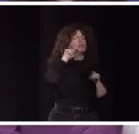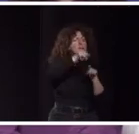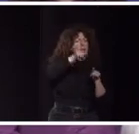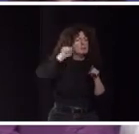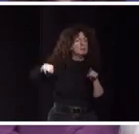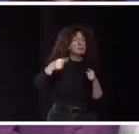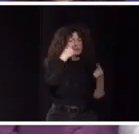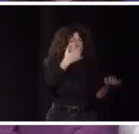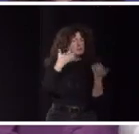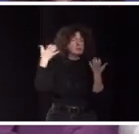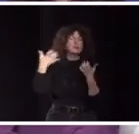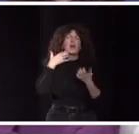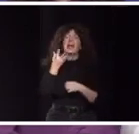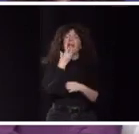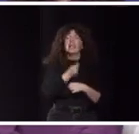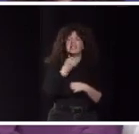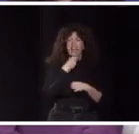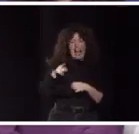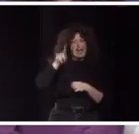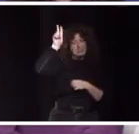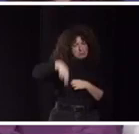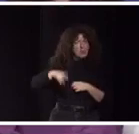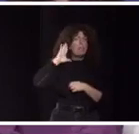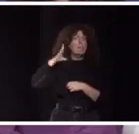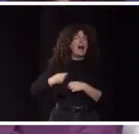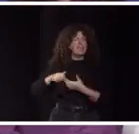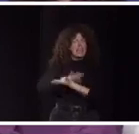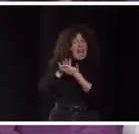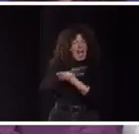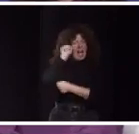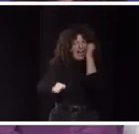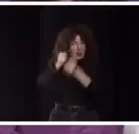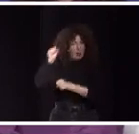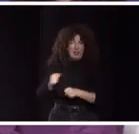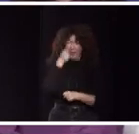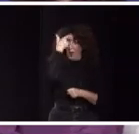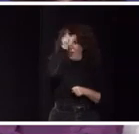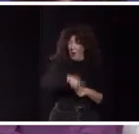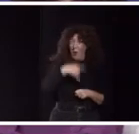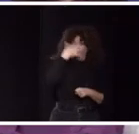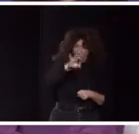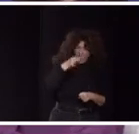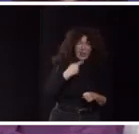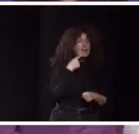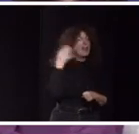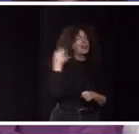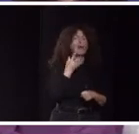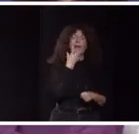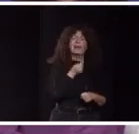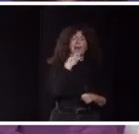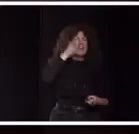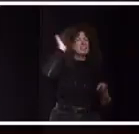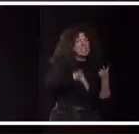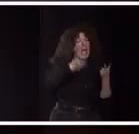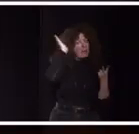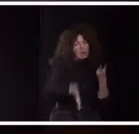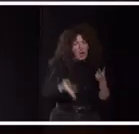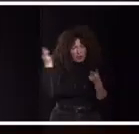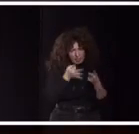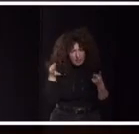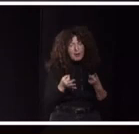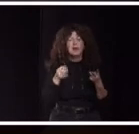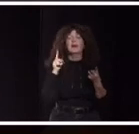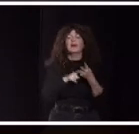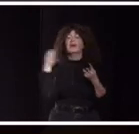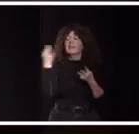está perpetrando un genocidio en Palestina, la única persona que dijo que había que imponer sanciones a Israel, que había que embargar armas,